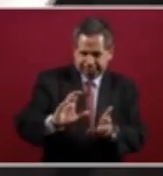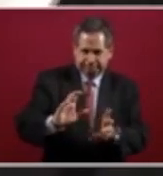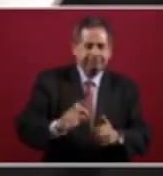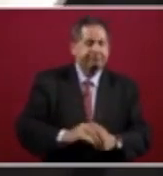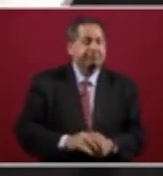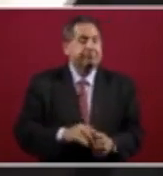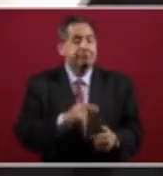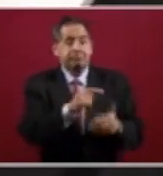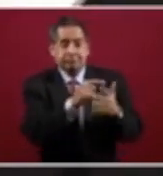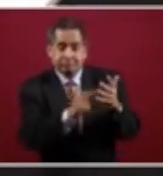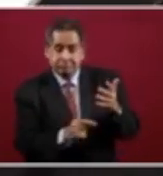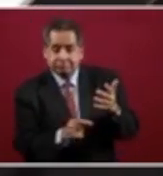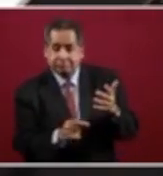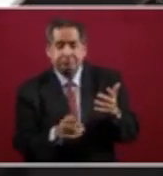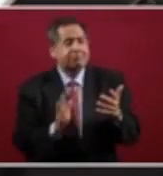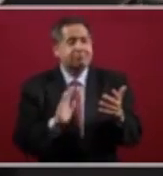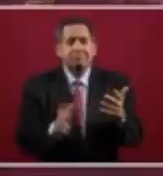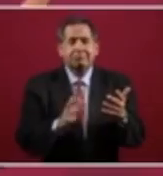ya